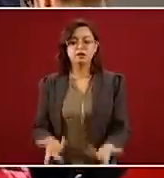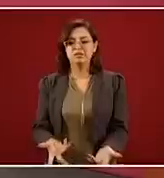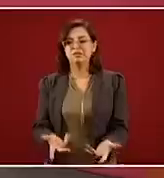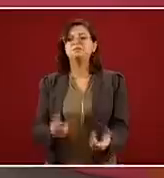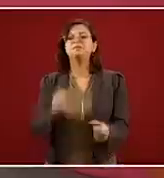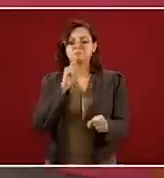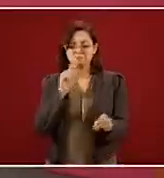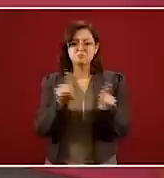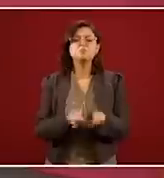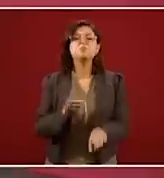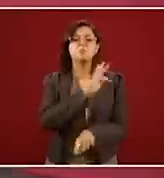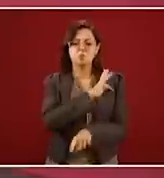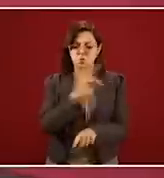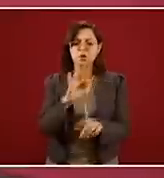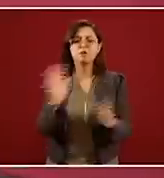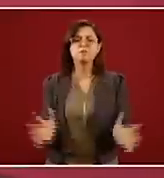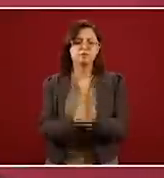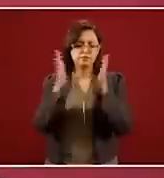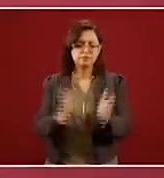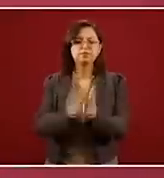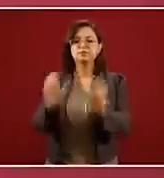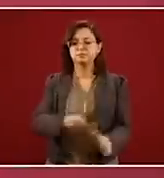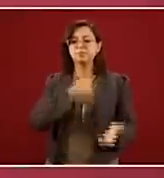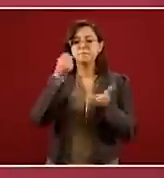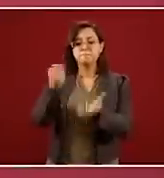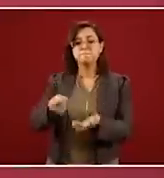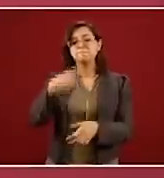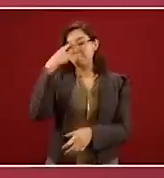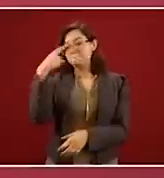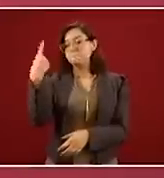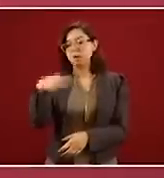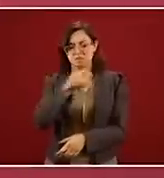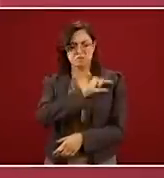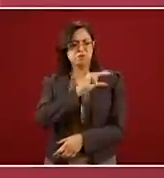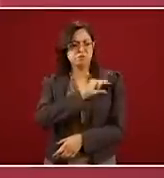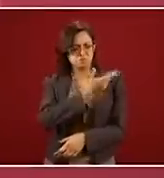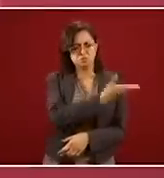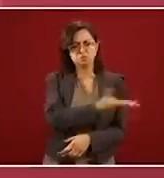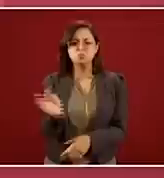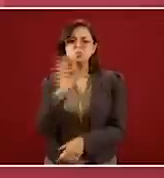muchas posibilidades de inversión para el sector privado.